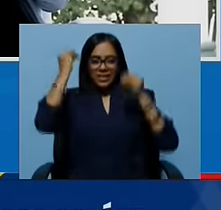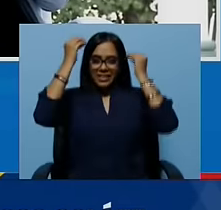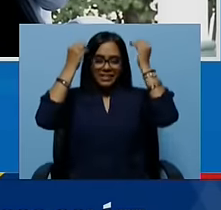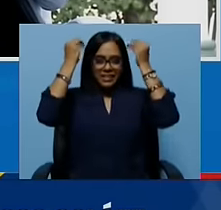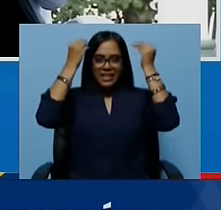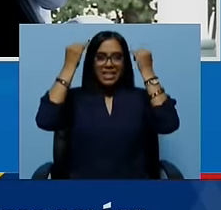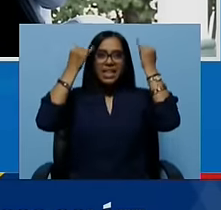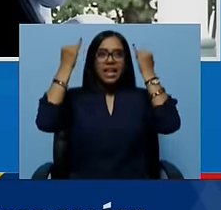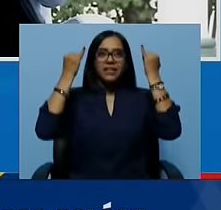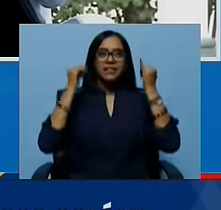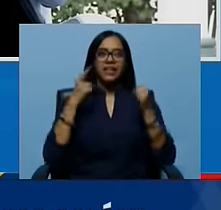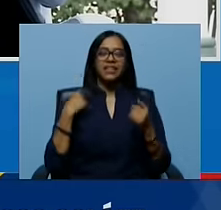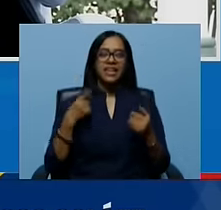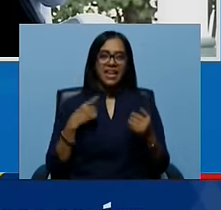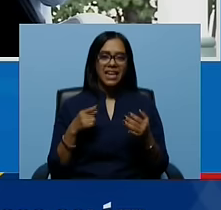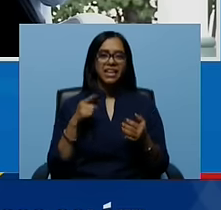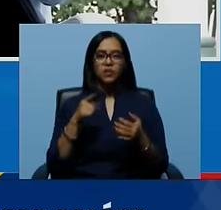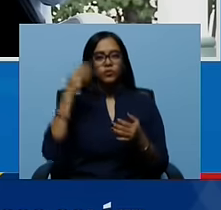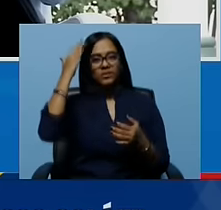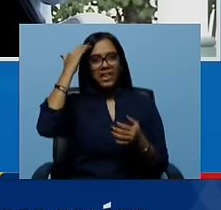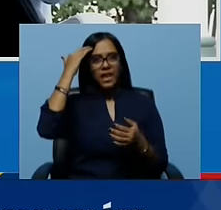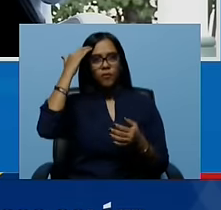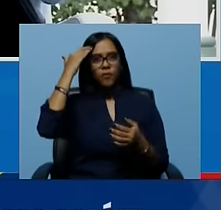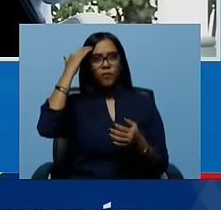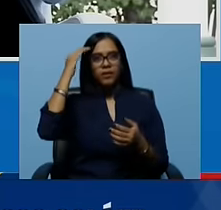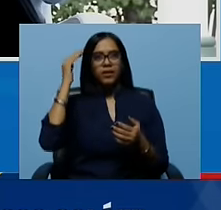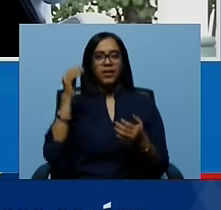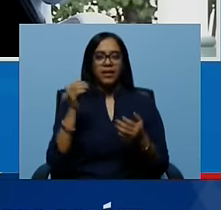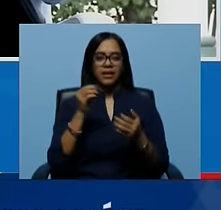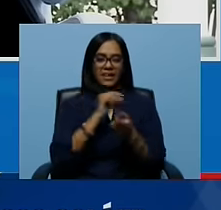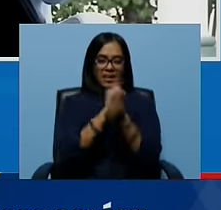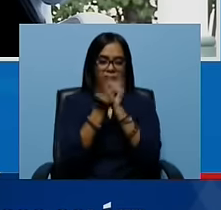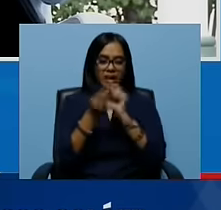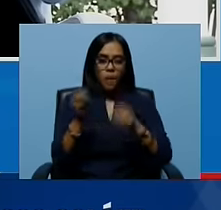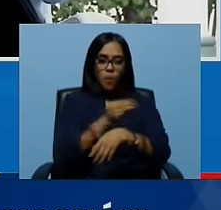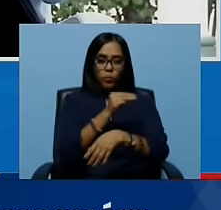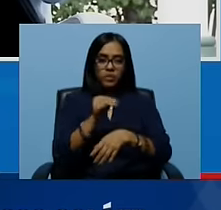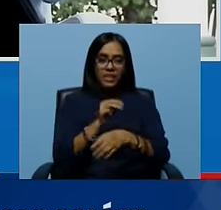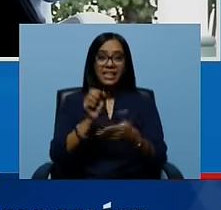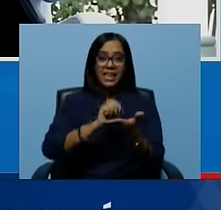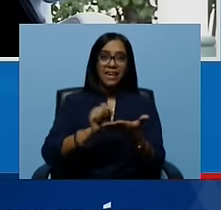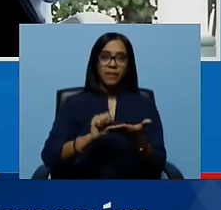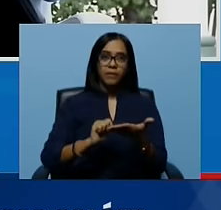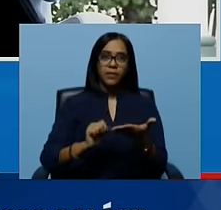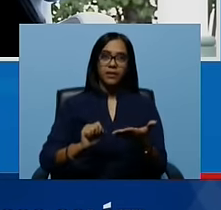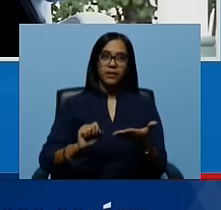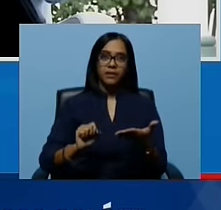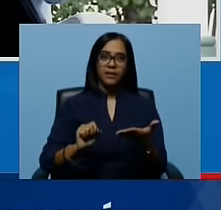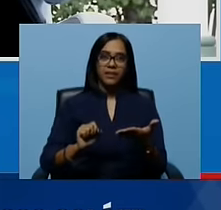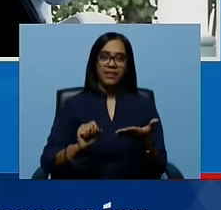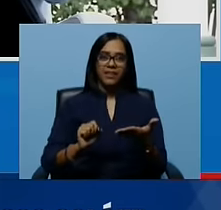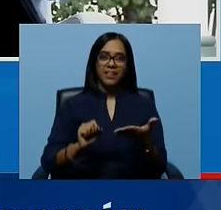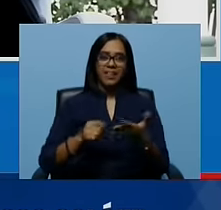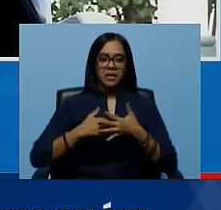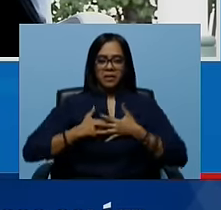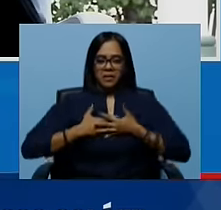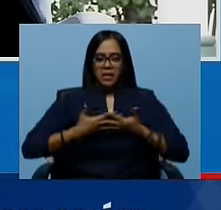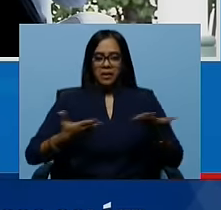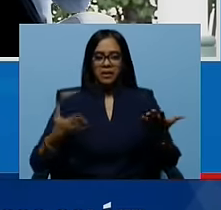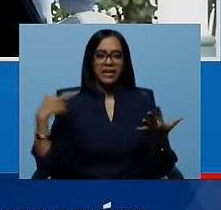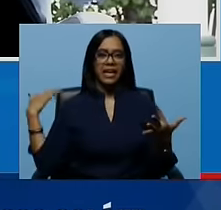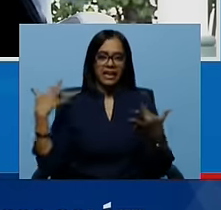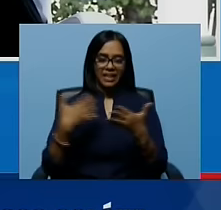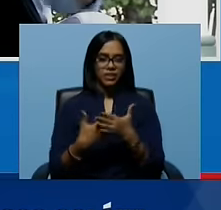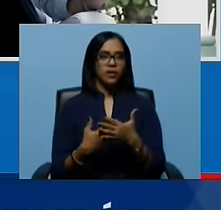tienes en tu ser, en tu cerebro, la musicalidad, y escribirla, y transmitirla de generación en generación